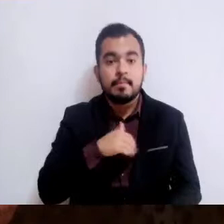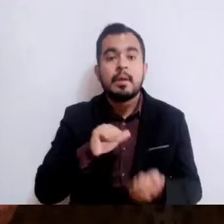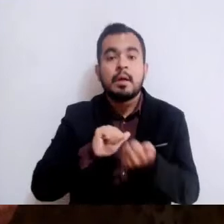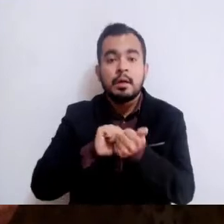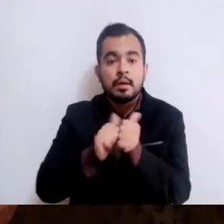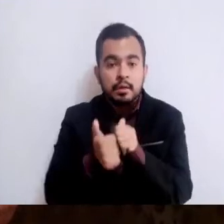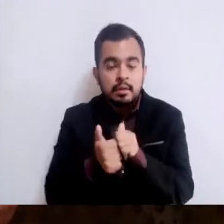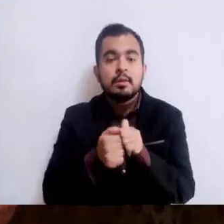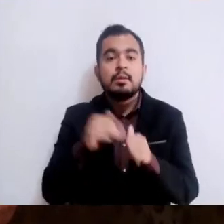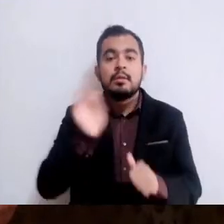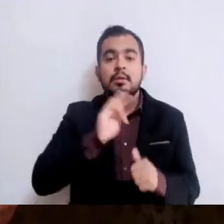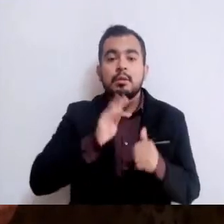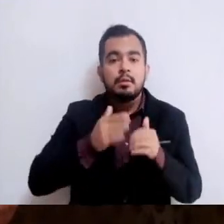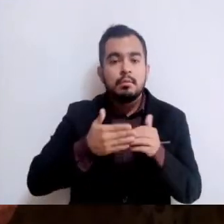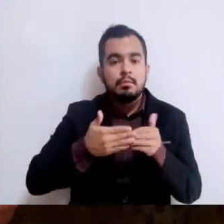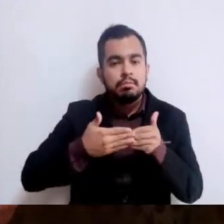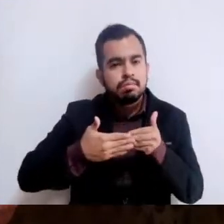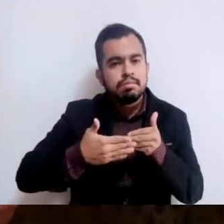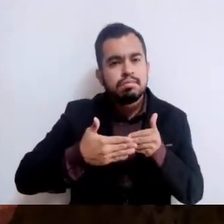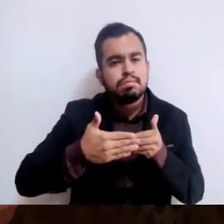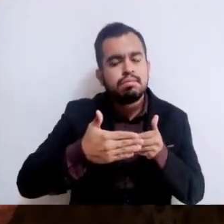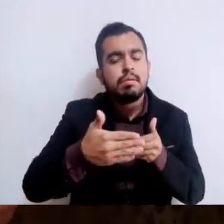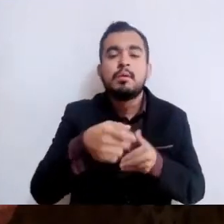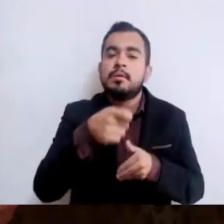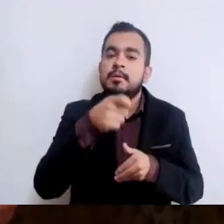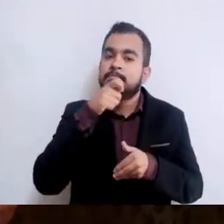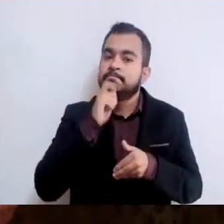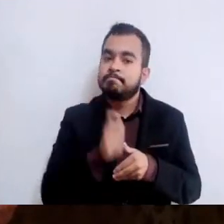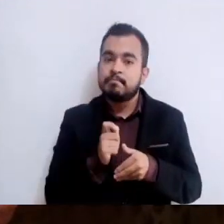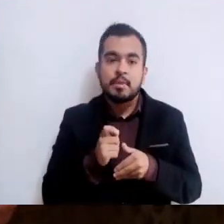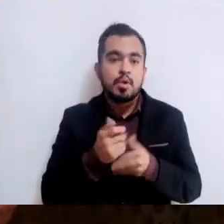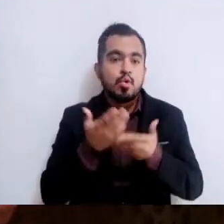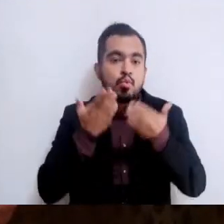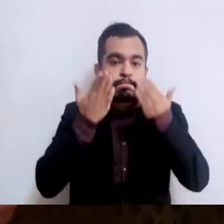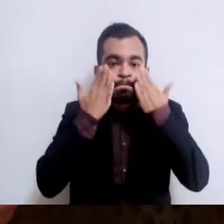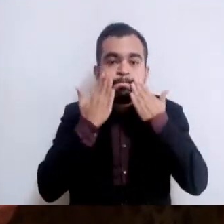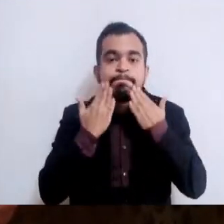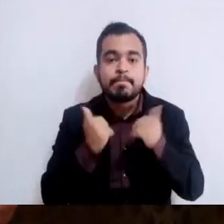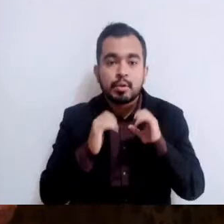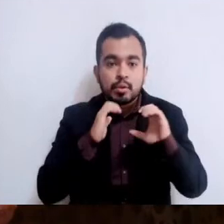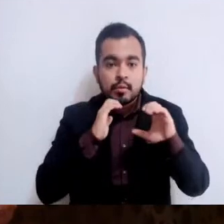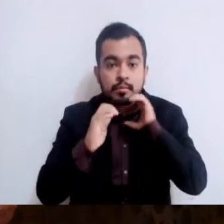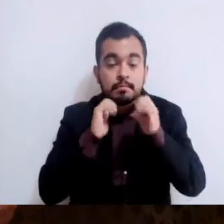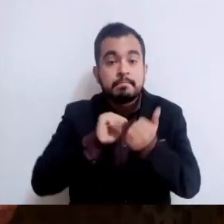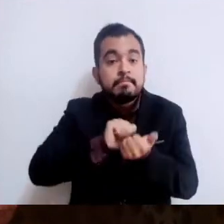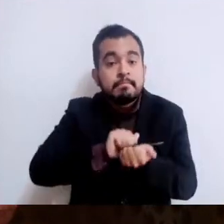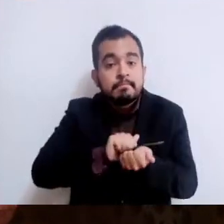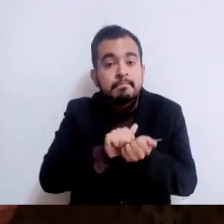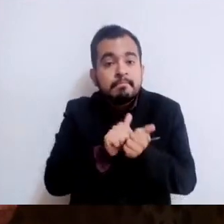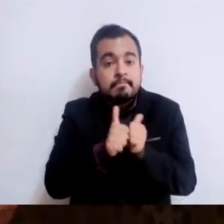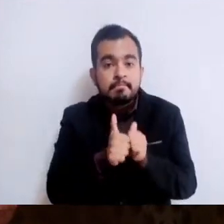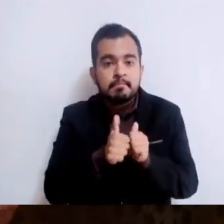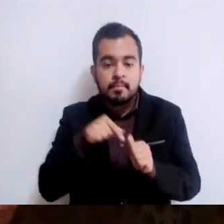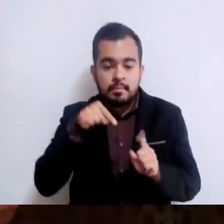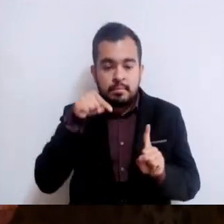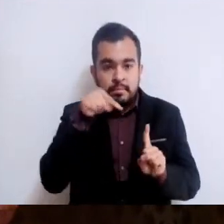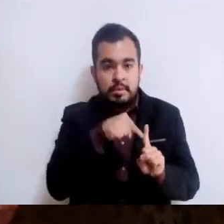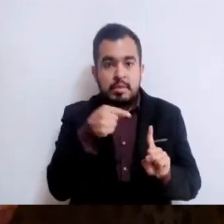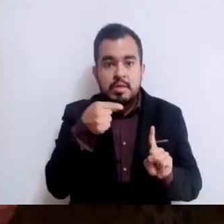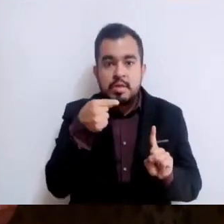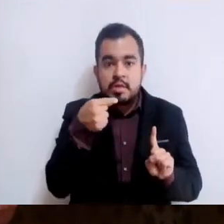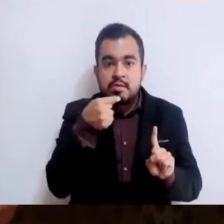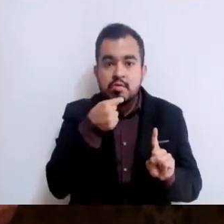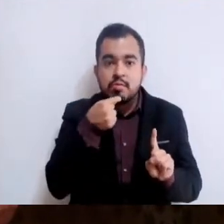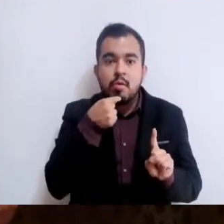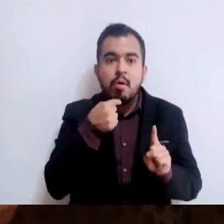de comunicación que conduce inevitablemente a una alteración de la relación social del menor, y